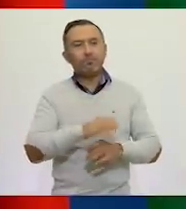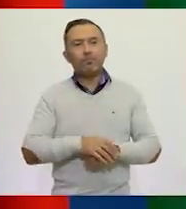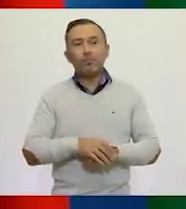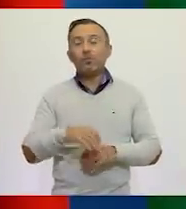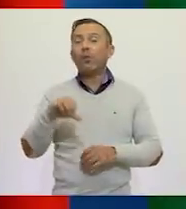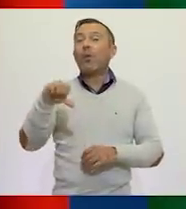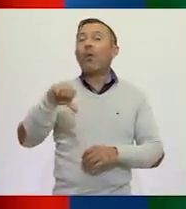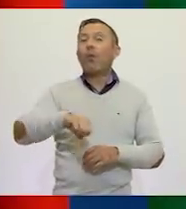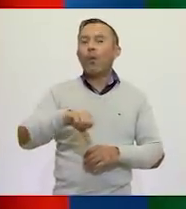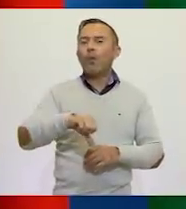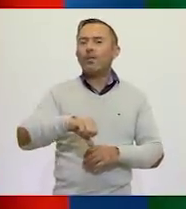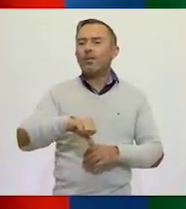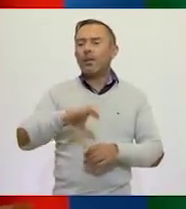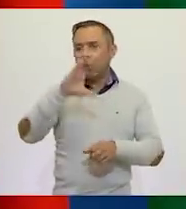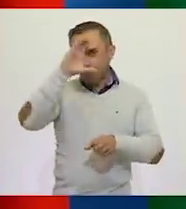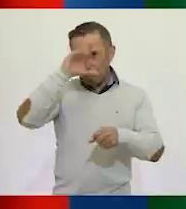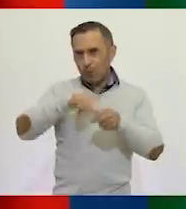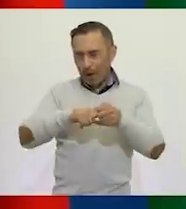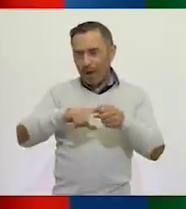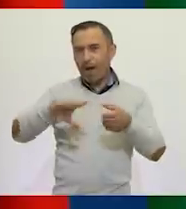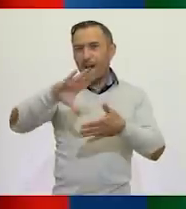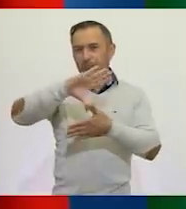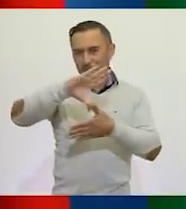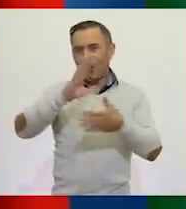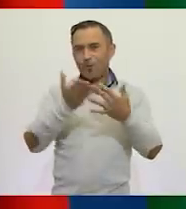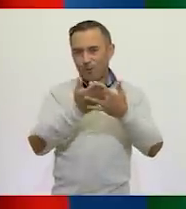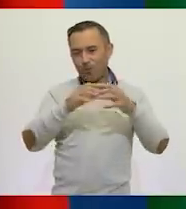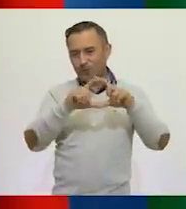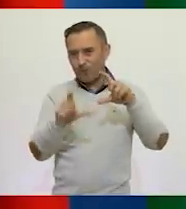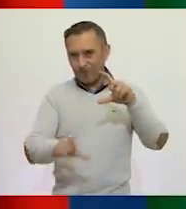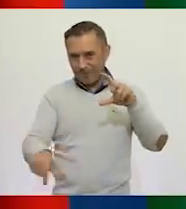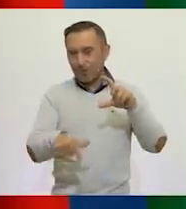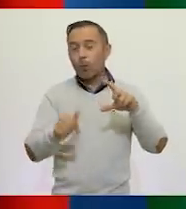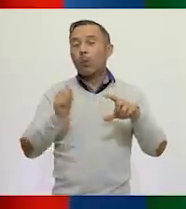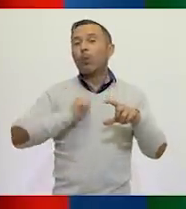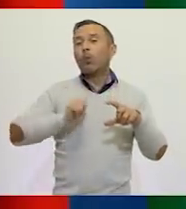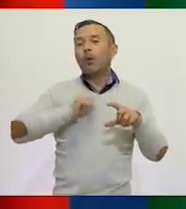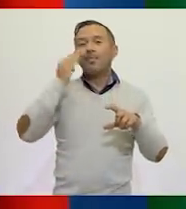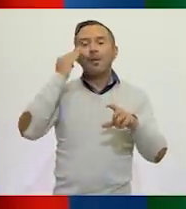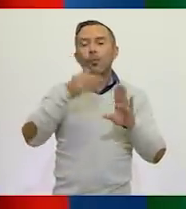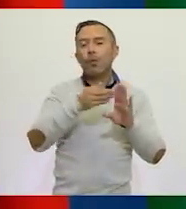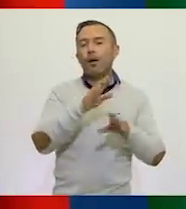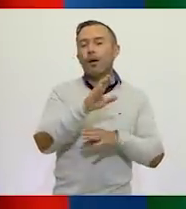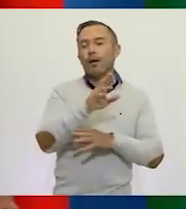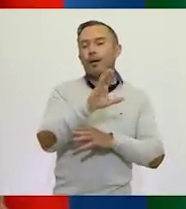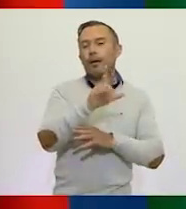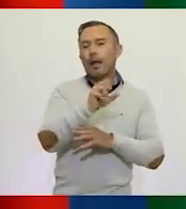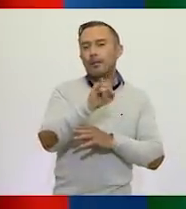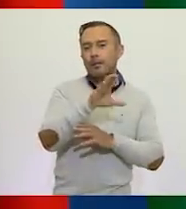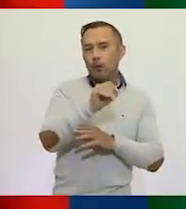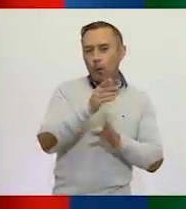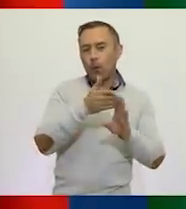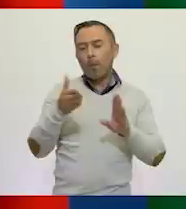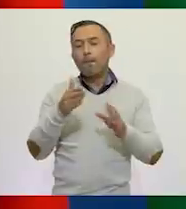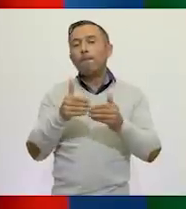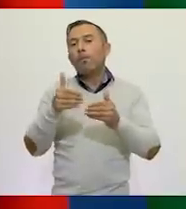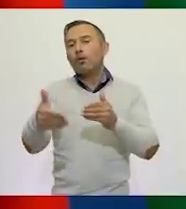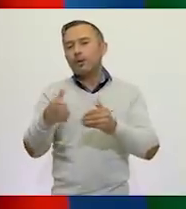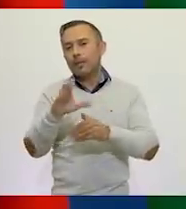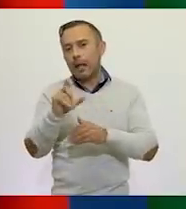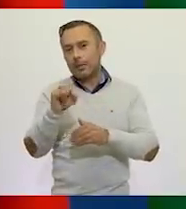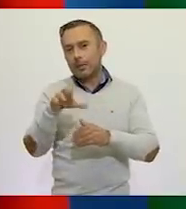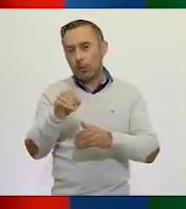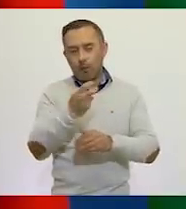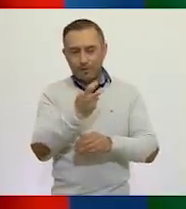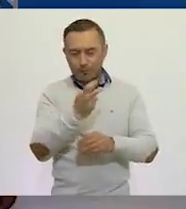un repaso de las culturas mesoamericanas que vivieron en los periodos clásico y posclásico. Por el día de hoy y por mi parte sería